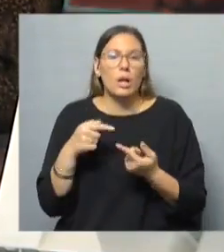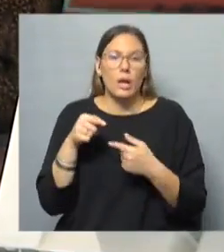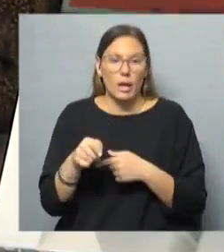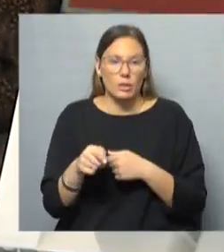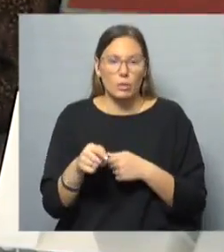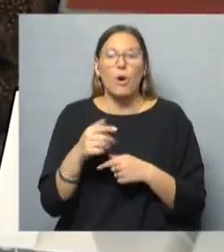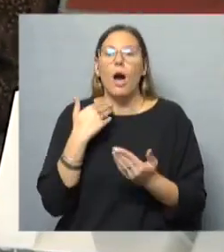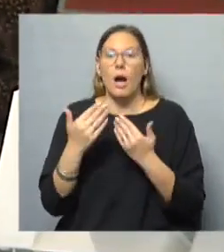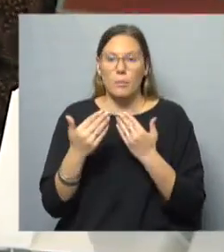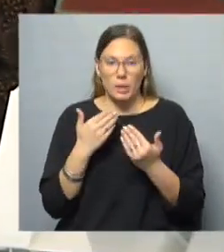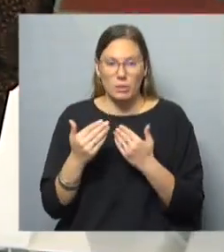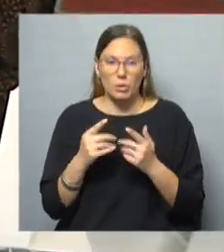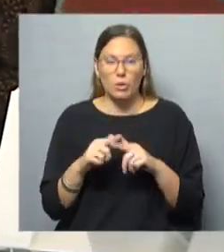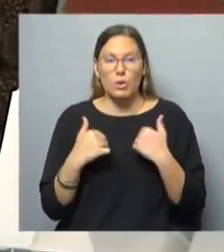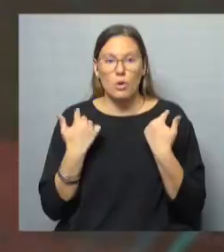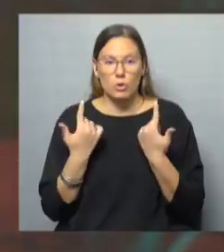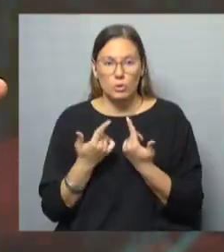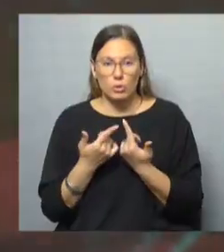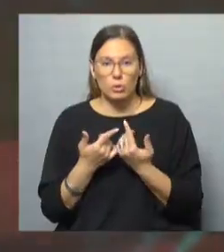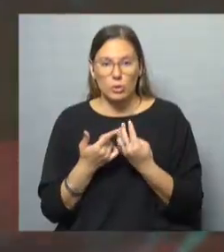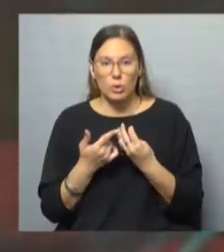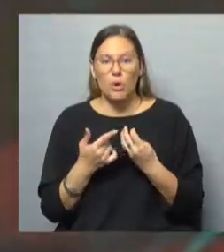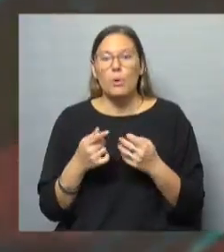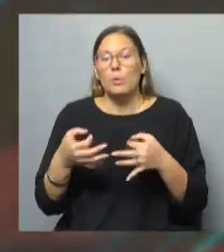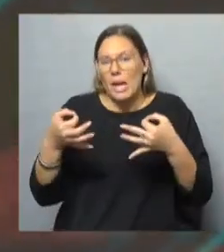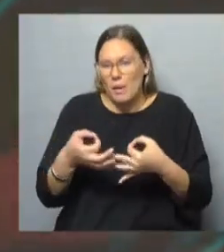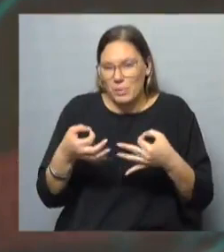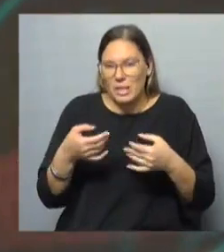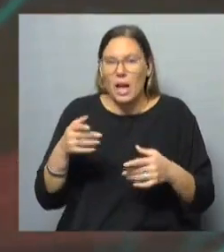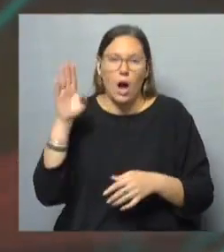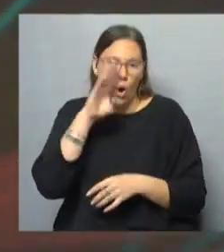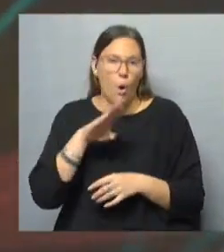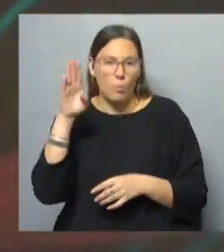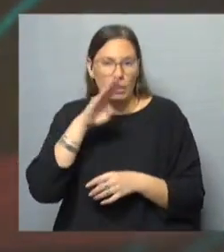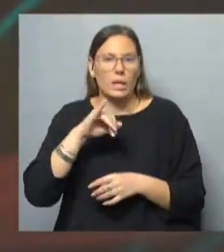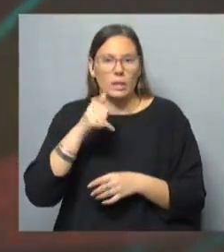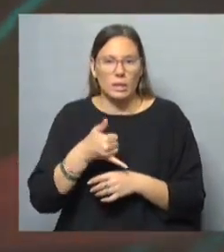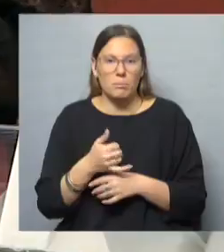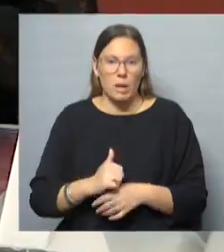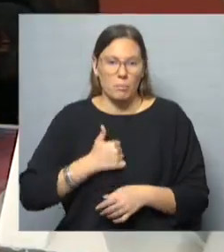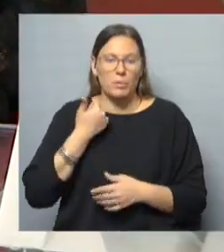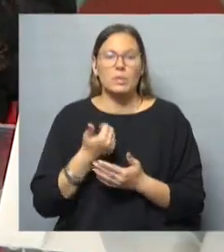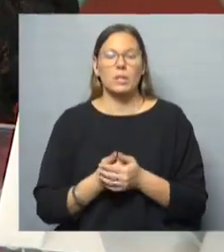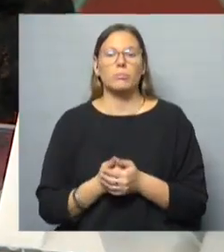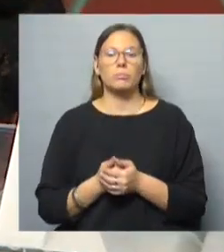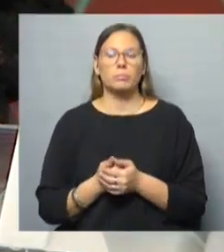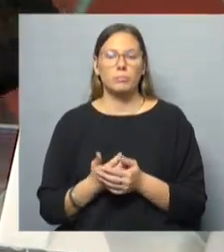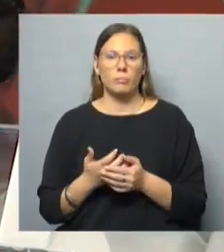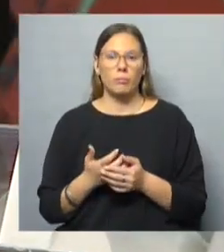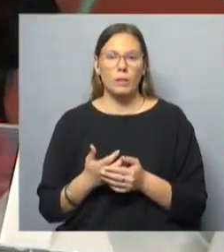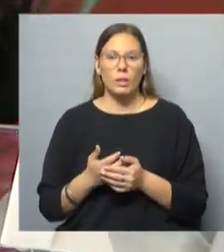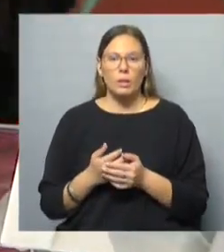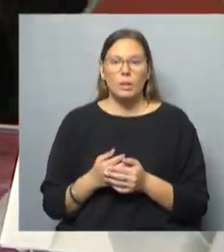van a estar charlando y nosotros obviamente vamos a tener un especial después sobre este homenaje. Divino. Para bien, aprovechar. Bien. Y